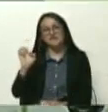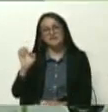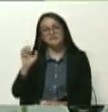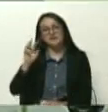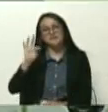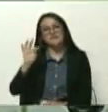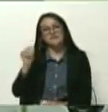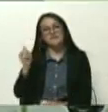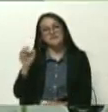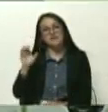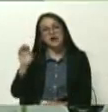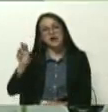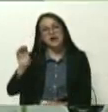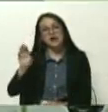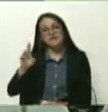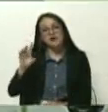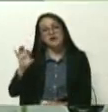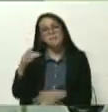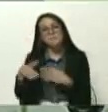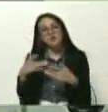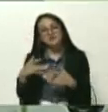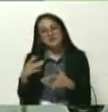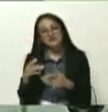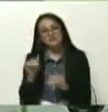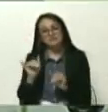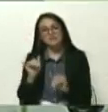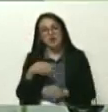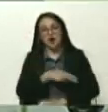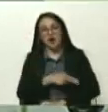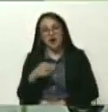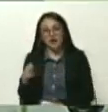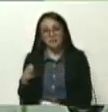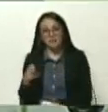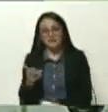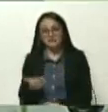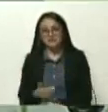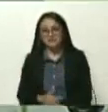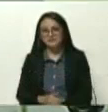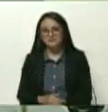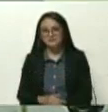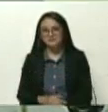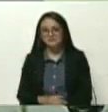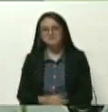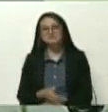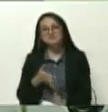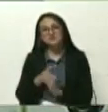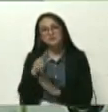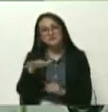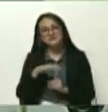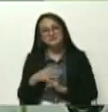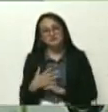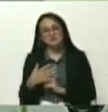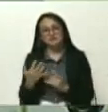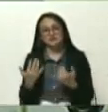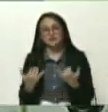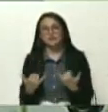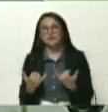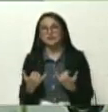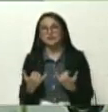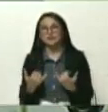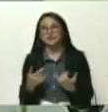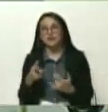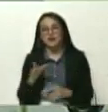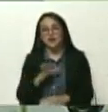por el proceso de las armas, que debemos destacar, fue debido a estas situaciones que se presentaron en el